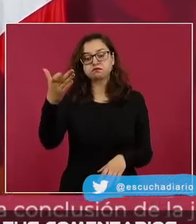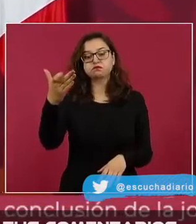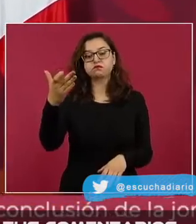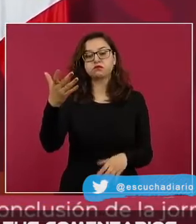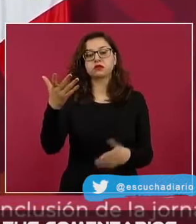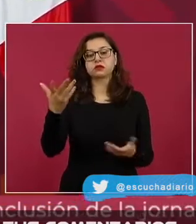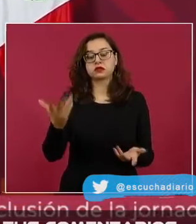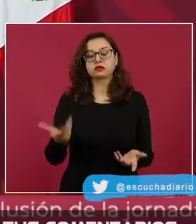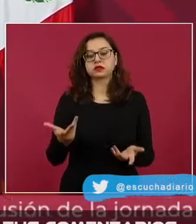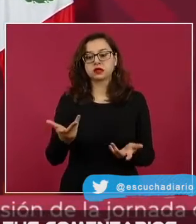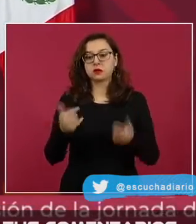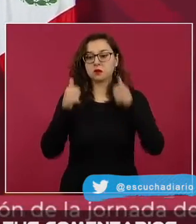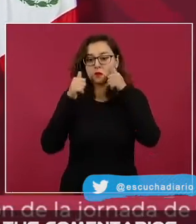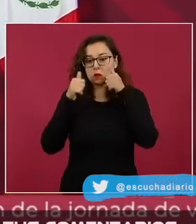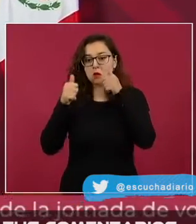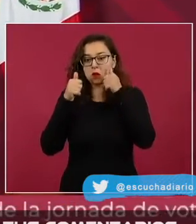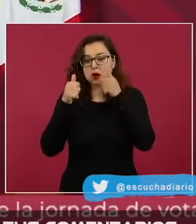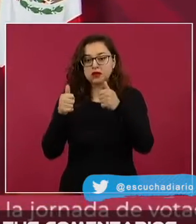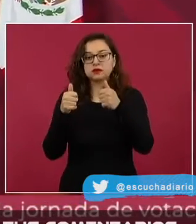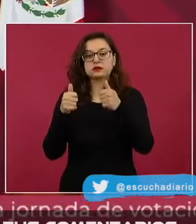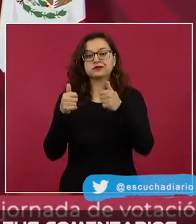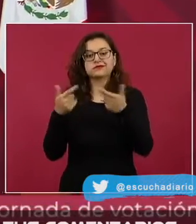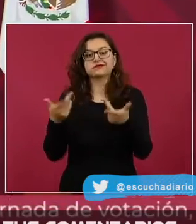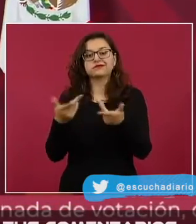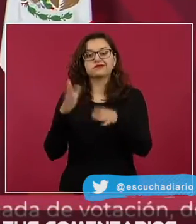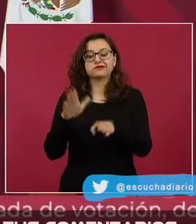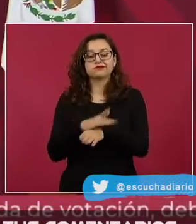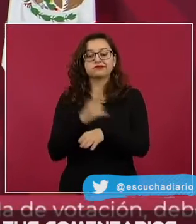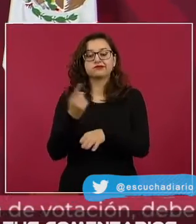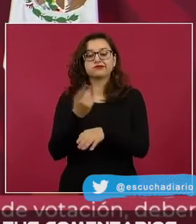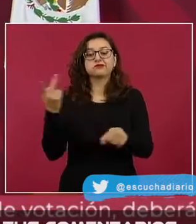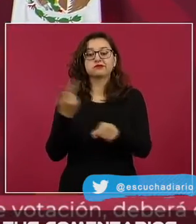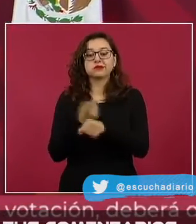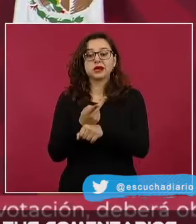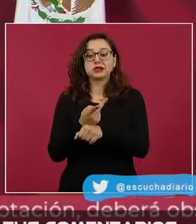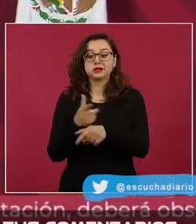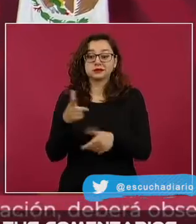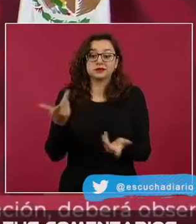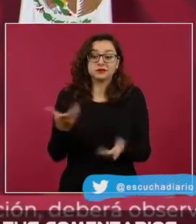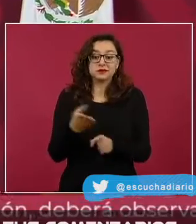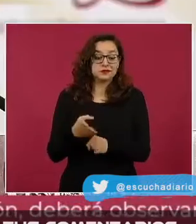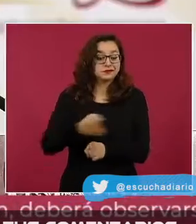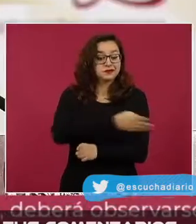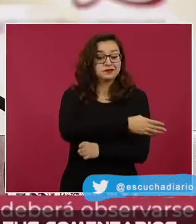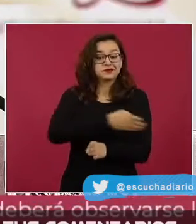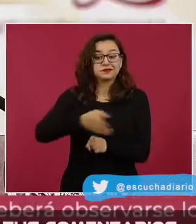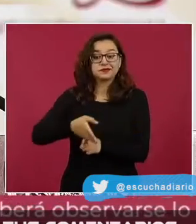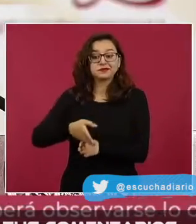intención antidemocrática que han demostrado los que actualmente dirigen estas instituciones.